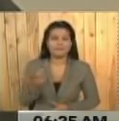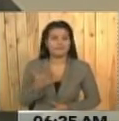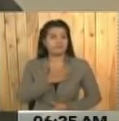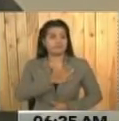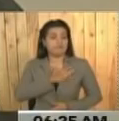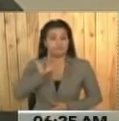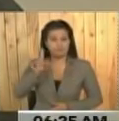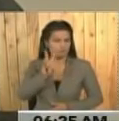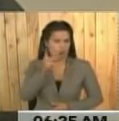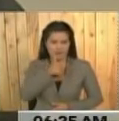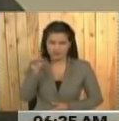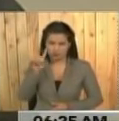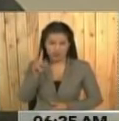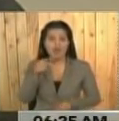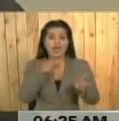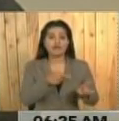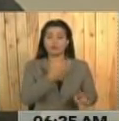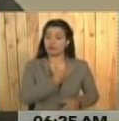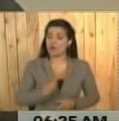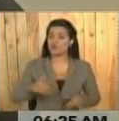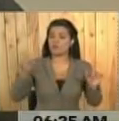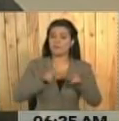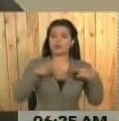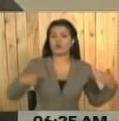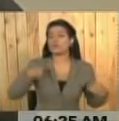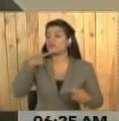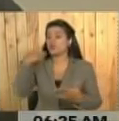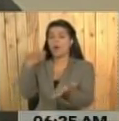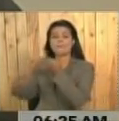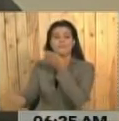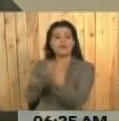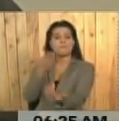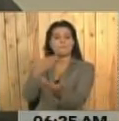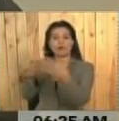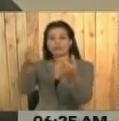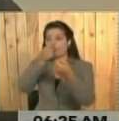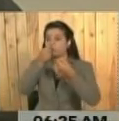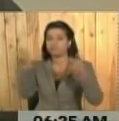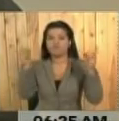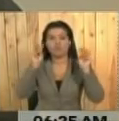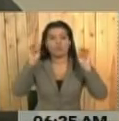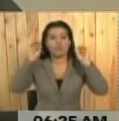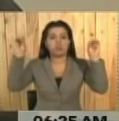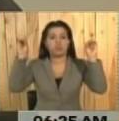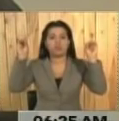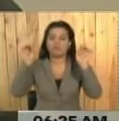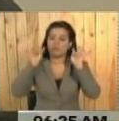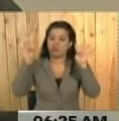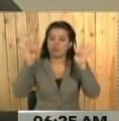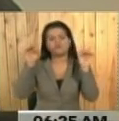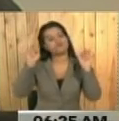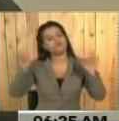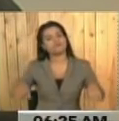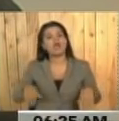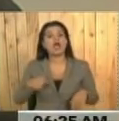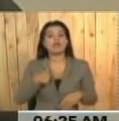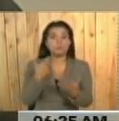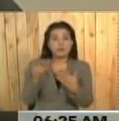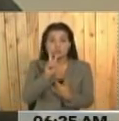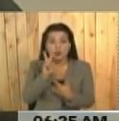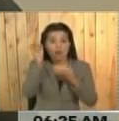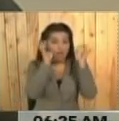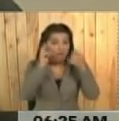dueños de de medios donde no les importa absolutamente nada que sobre Venezuela se digan cosas que no son ni ni